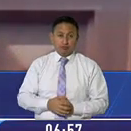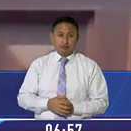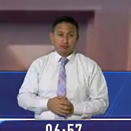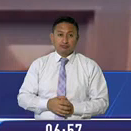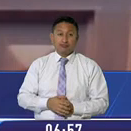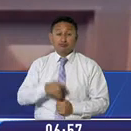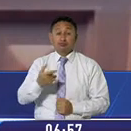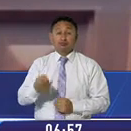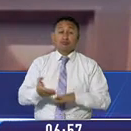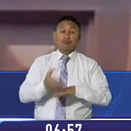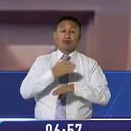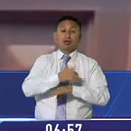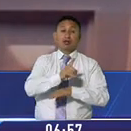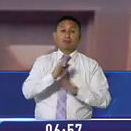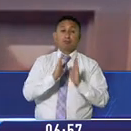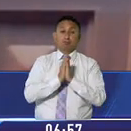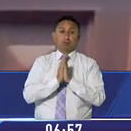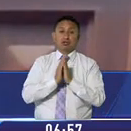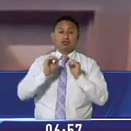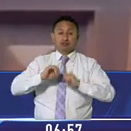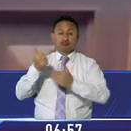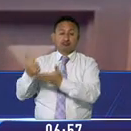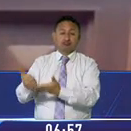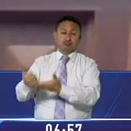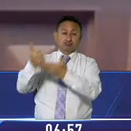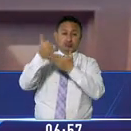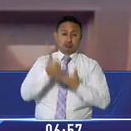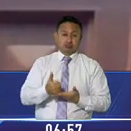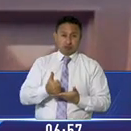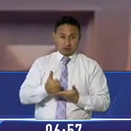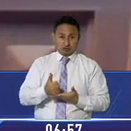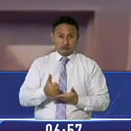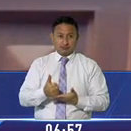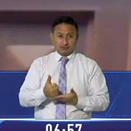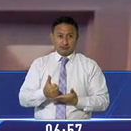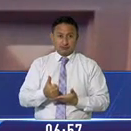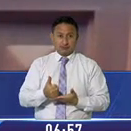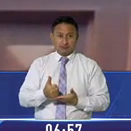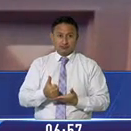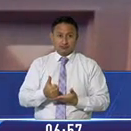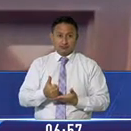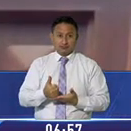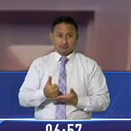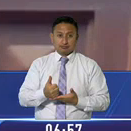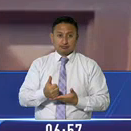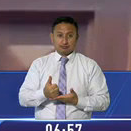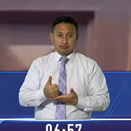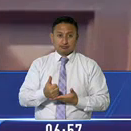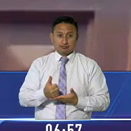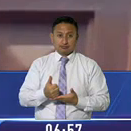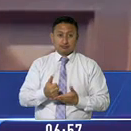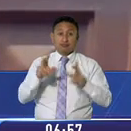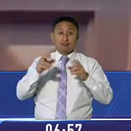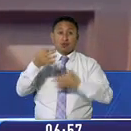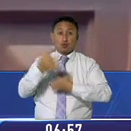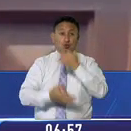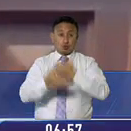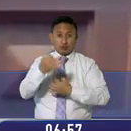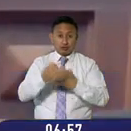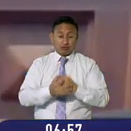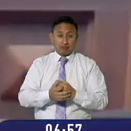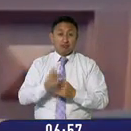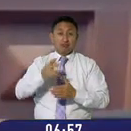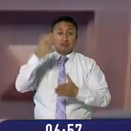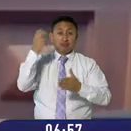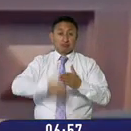solicitud de una ayuda de carácter judicial, penal,